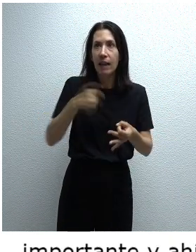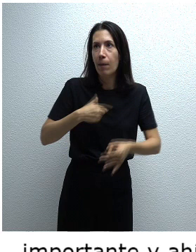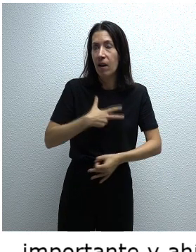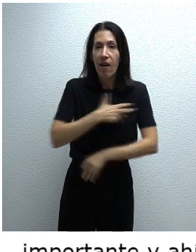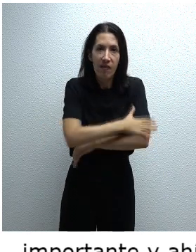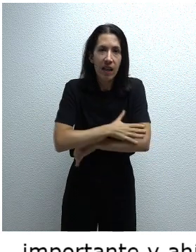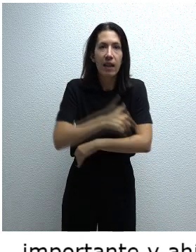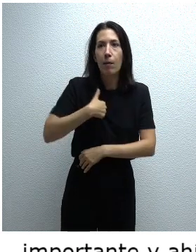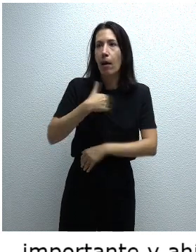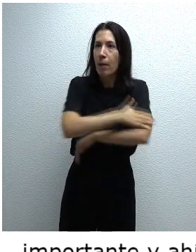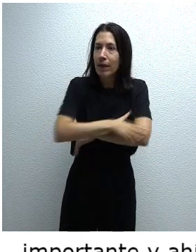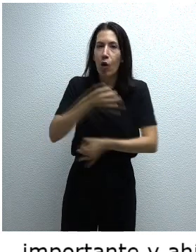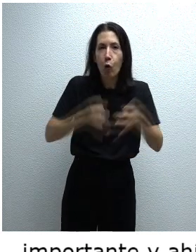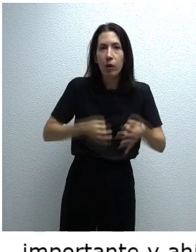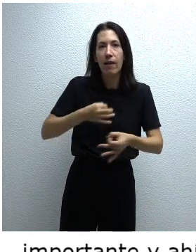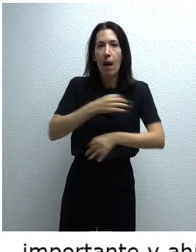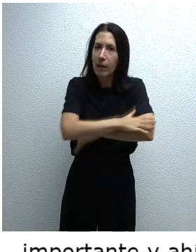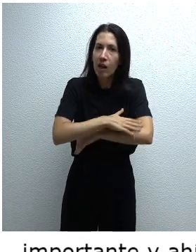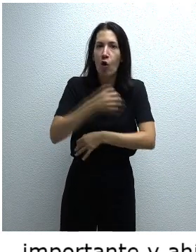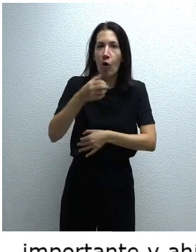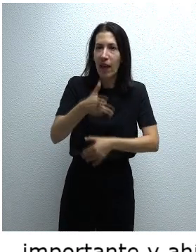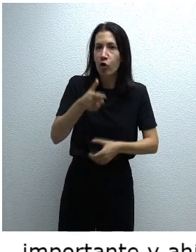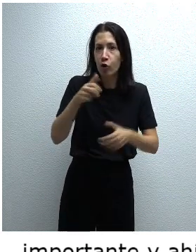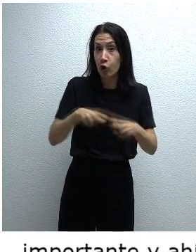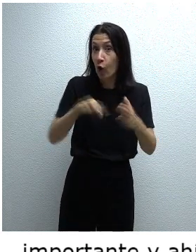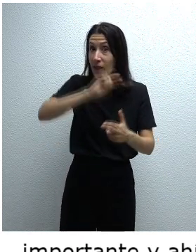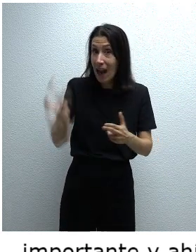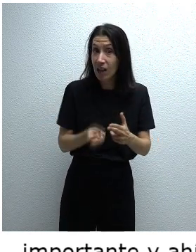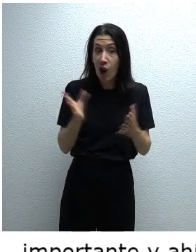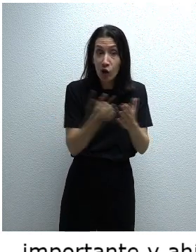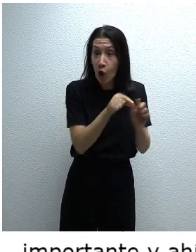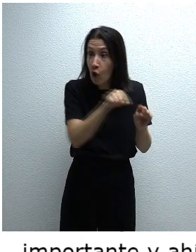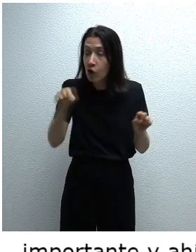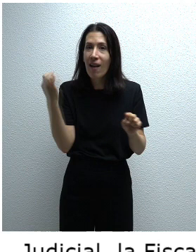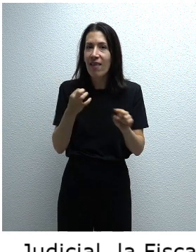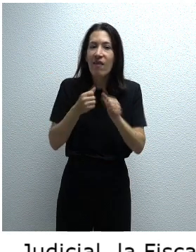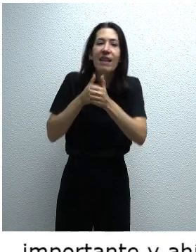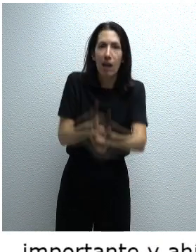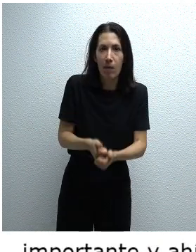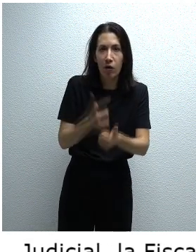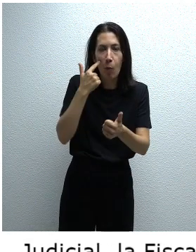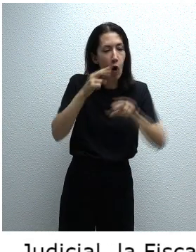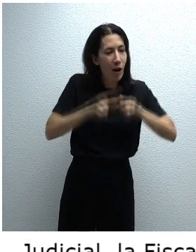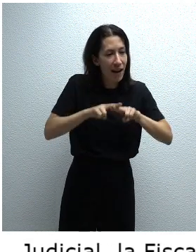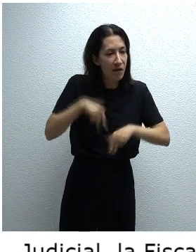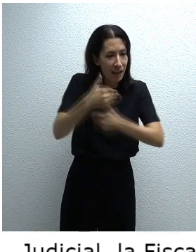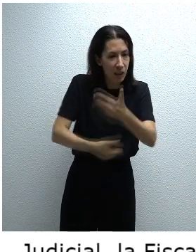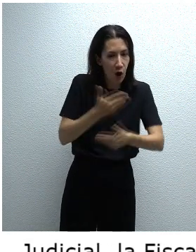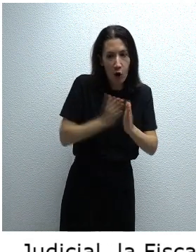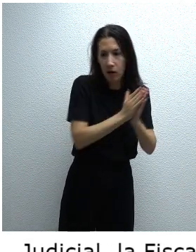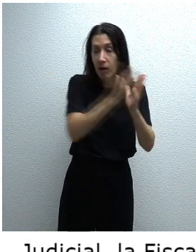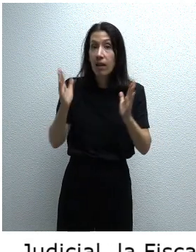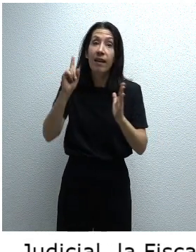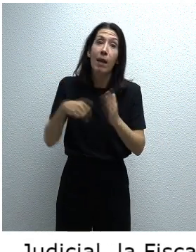Ministerio de Derechos Sociales muy implicados y vamos a hacer un seguimiento de esa revisión. Y evidentemente, pues con la ayuda de las entidades